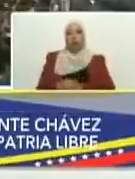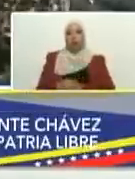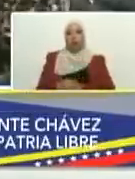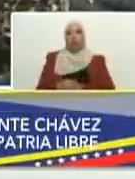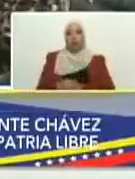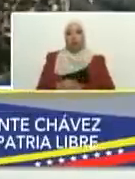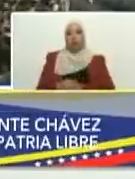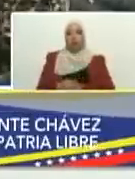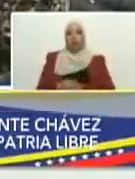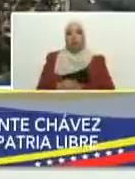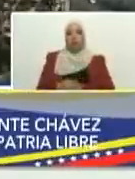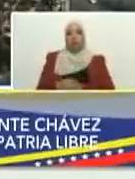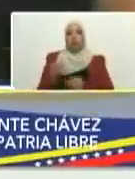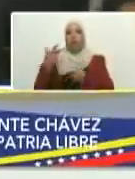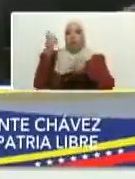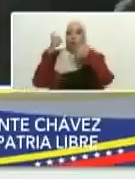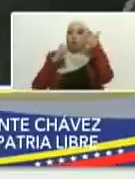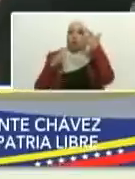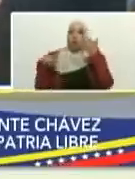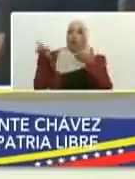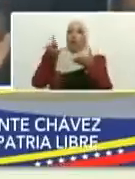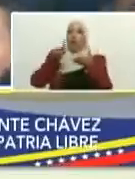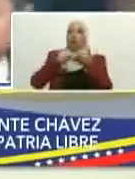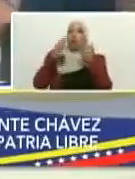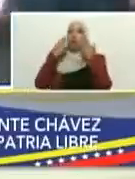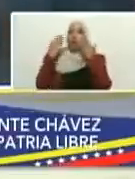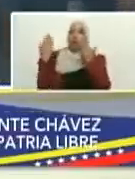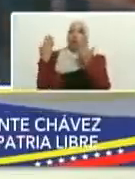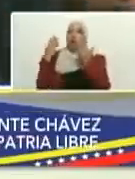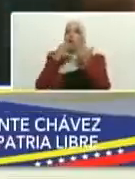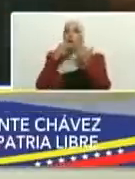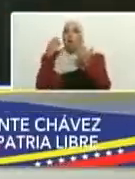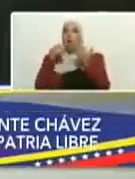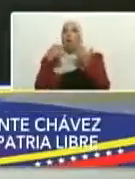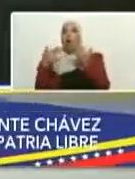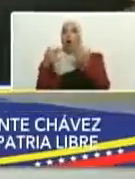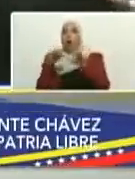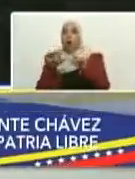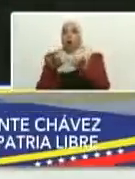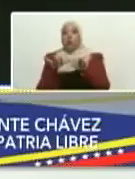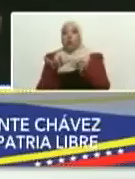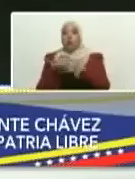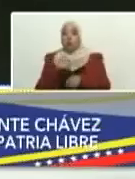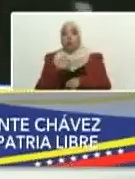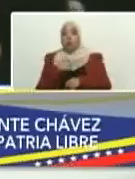Si no fuera por el legado de Chávez, Ernesto Villegas, tú que te la das de escritor,